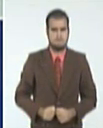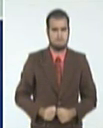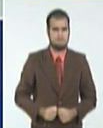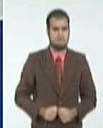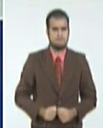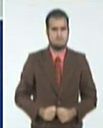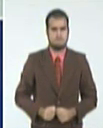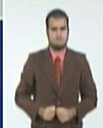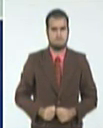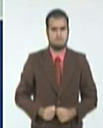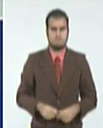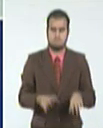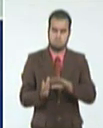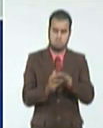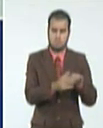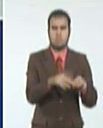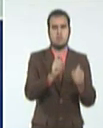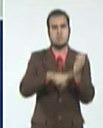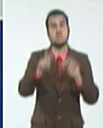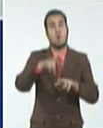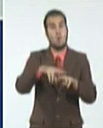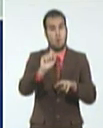Holguín incrementa de manera importante,